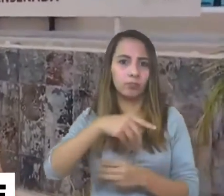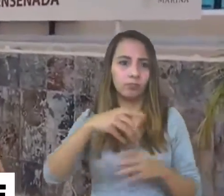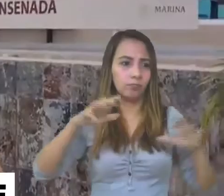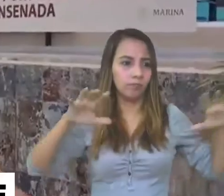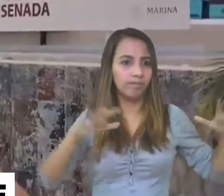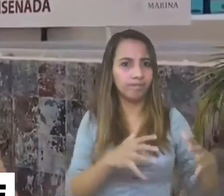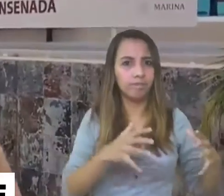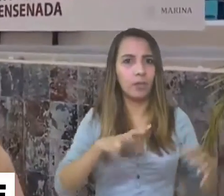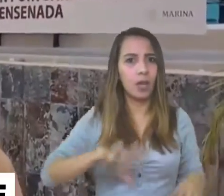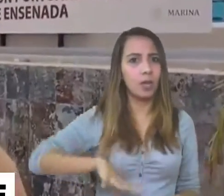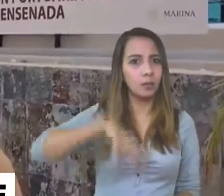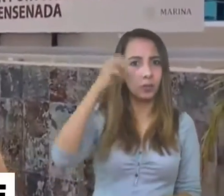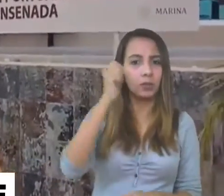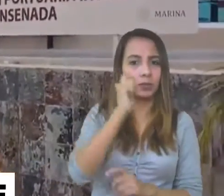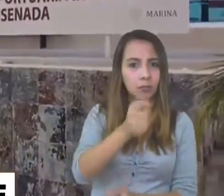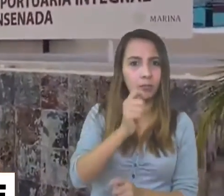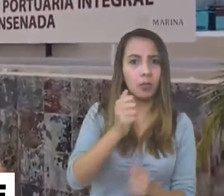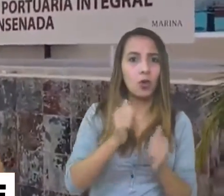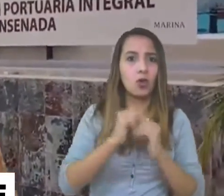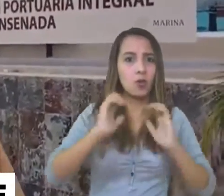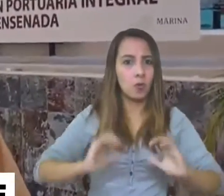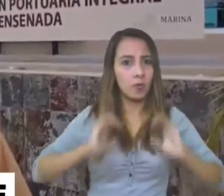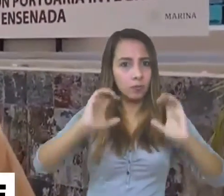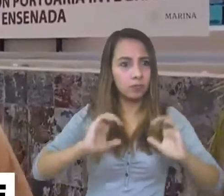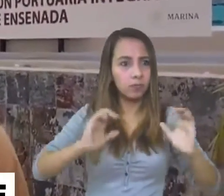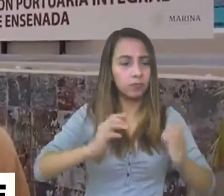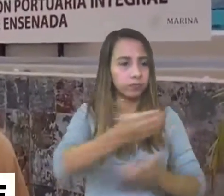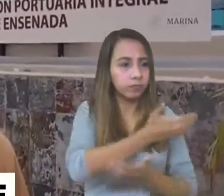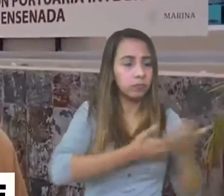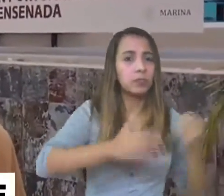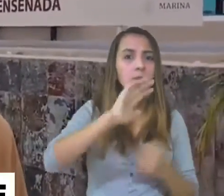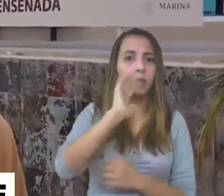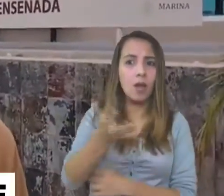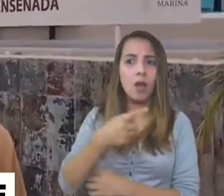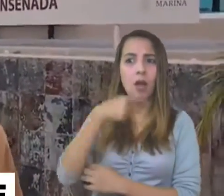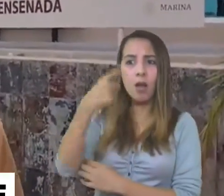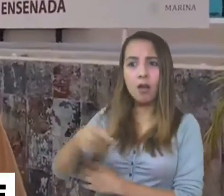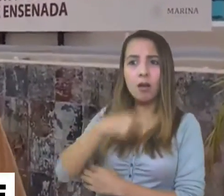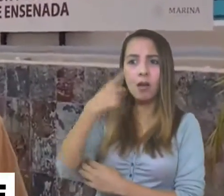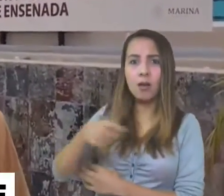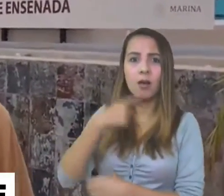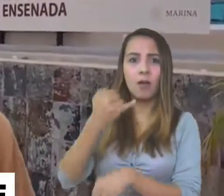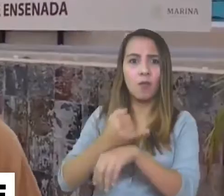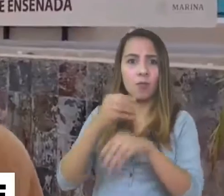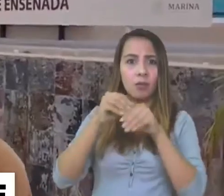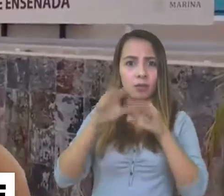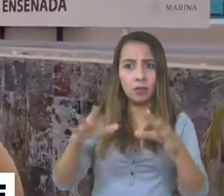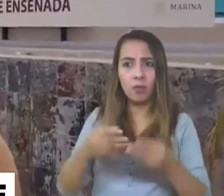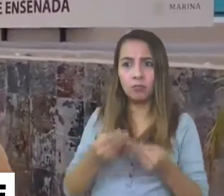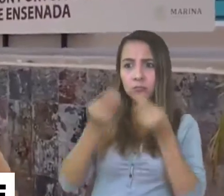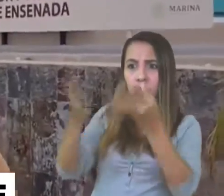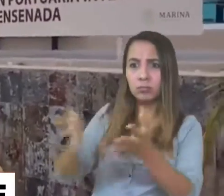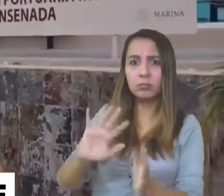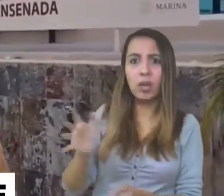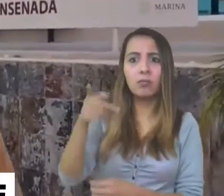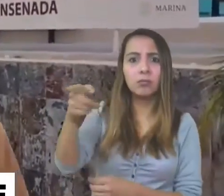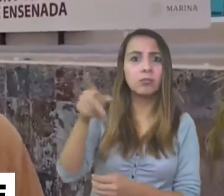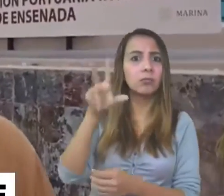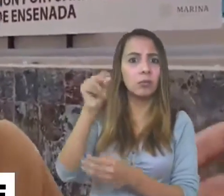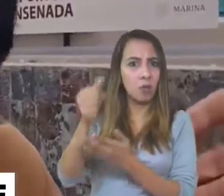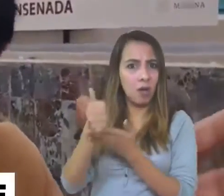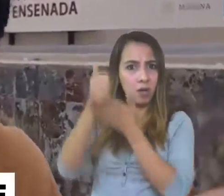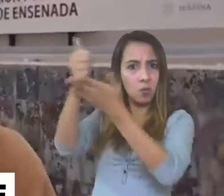pesquero que lo cuidemos. Pues ya le dimos la información, entonces no está ayudando al presidente,